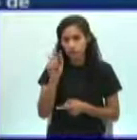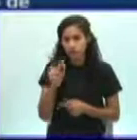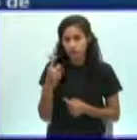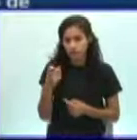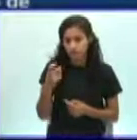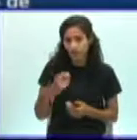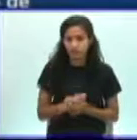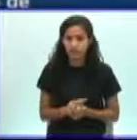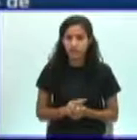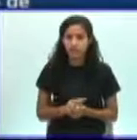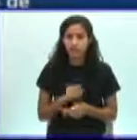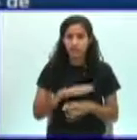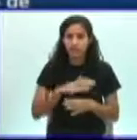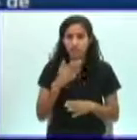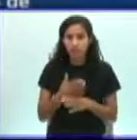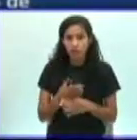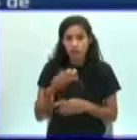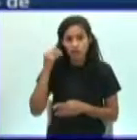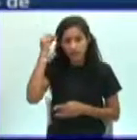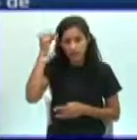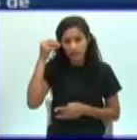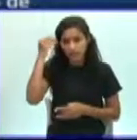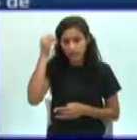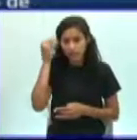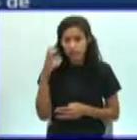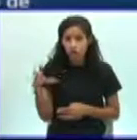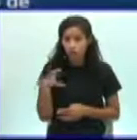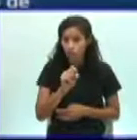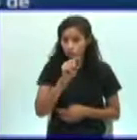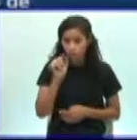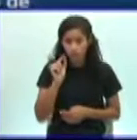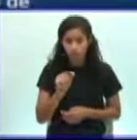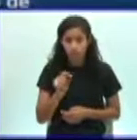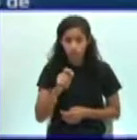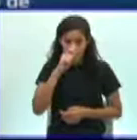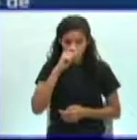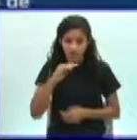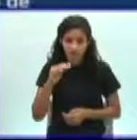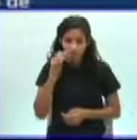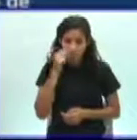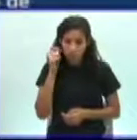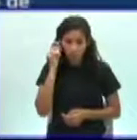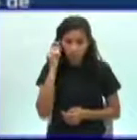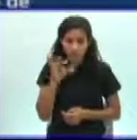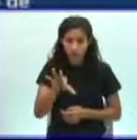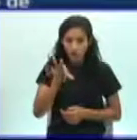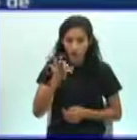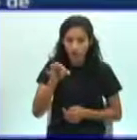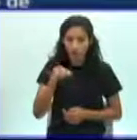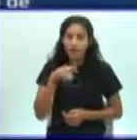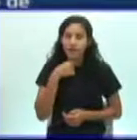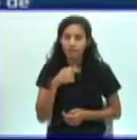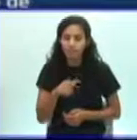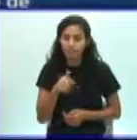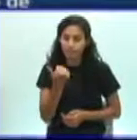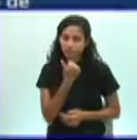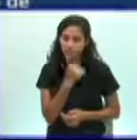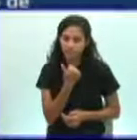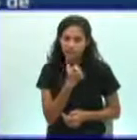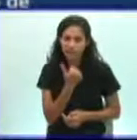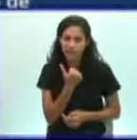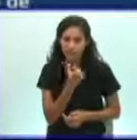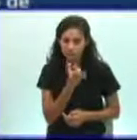decir, después de analizadas las preguntas, el niño o la niña escogerá el ejercicio que